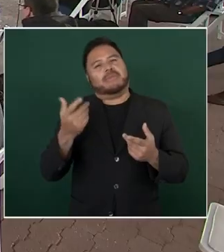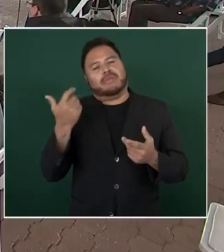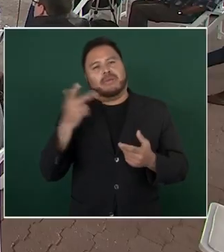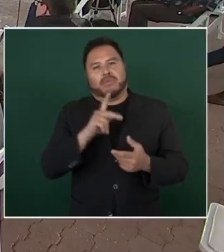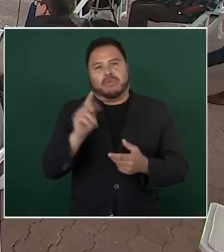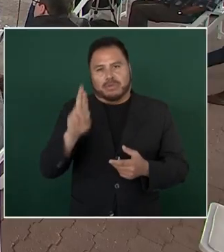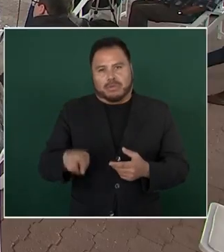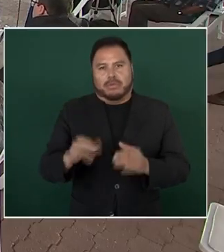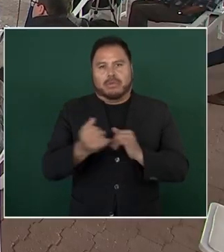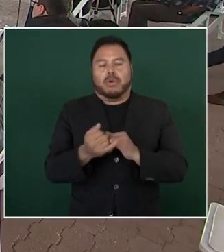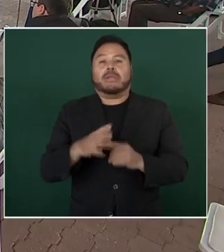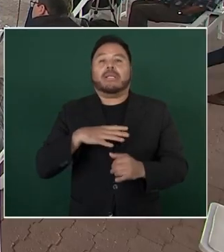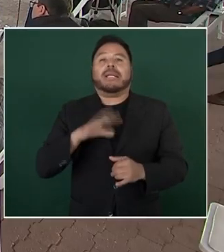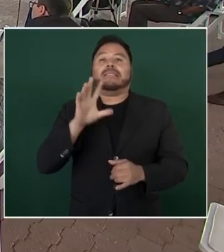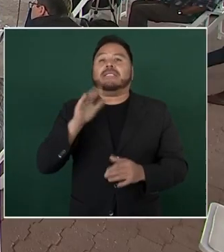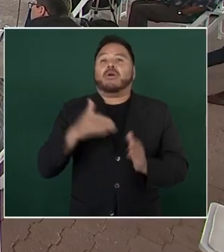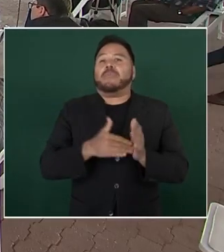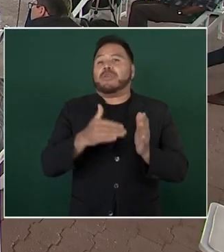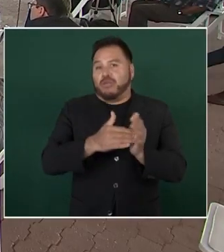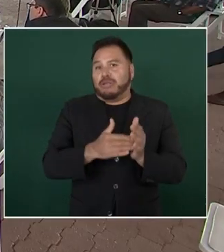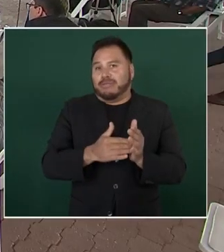puertorriqueños, son 5 millones.